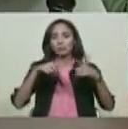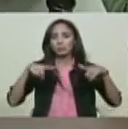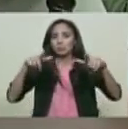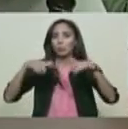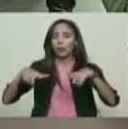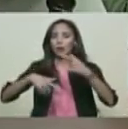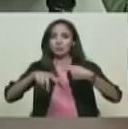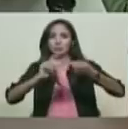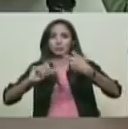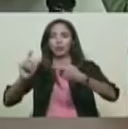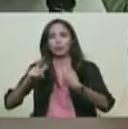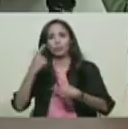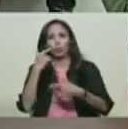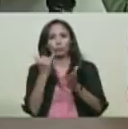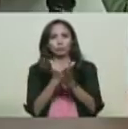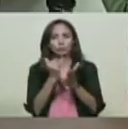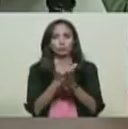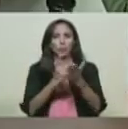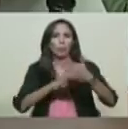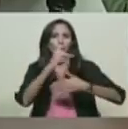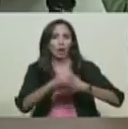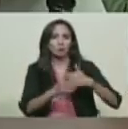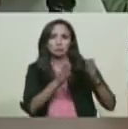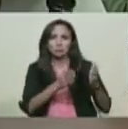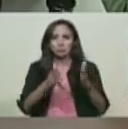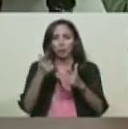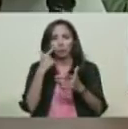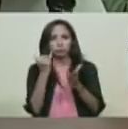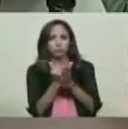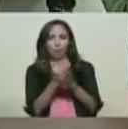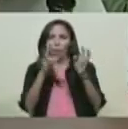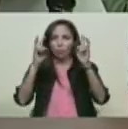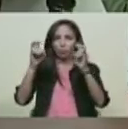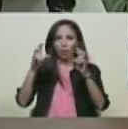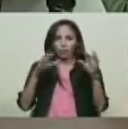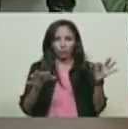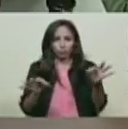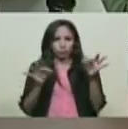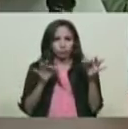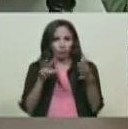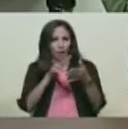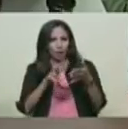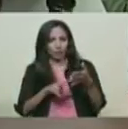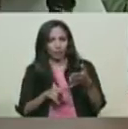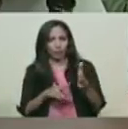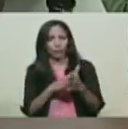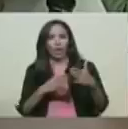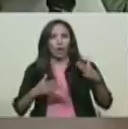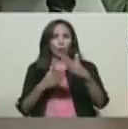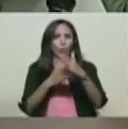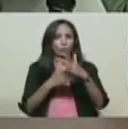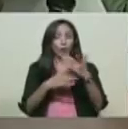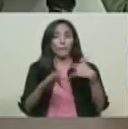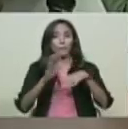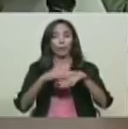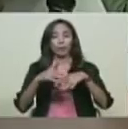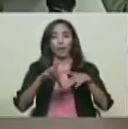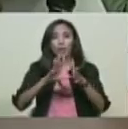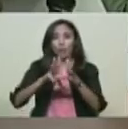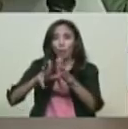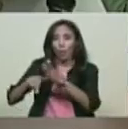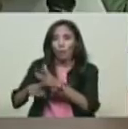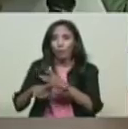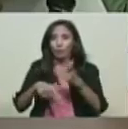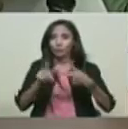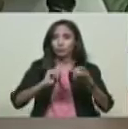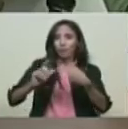Yo he venido revisando los planes nuevos anticontrabando, porque las mafias de contrabando